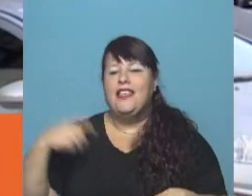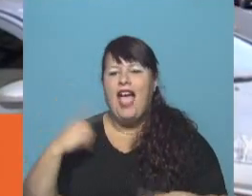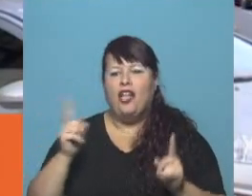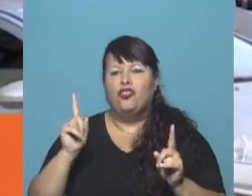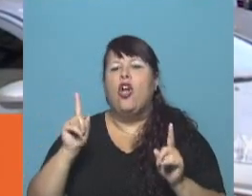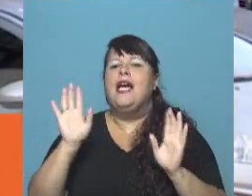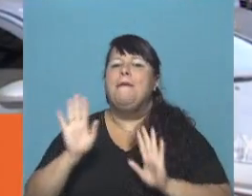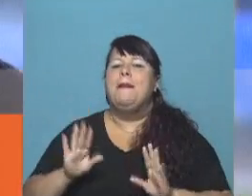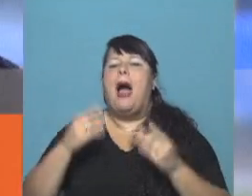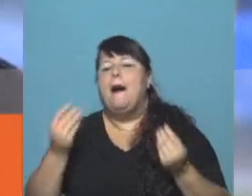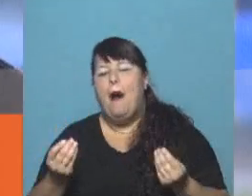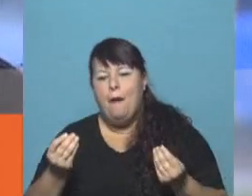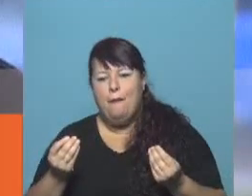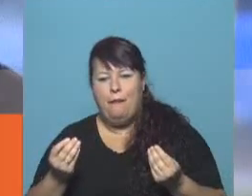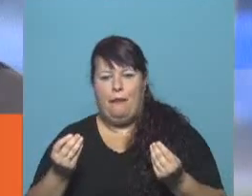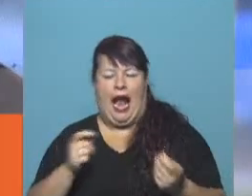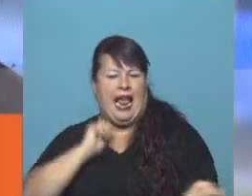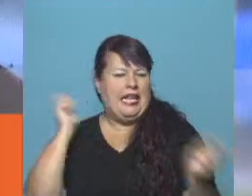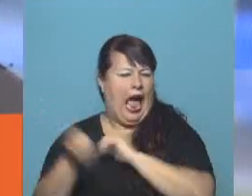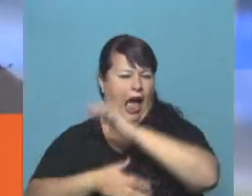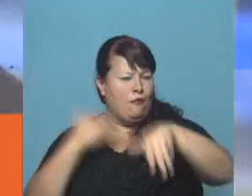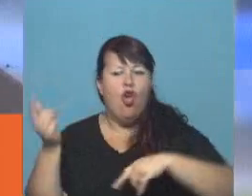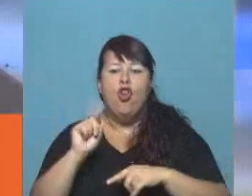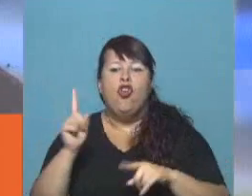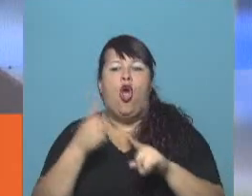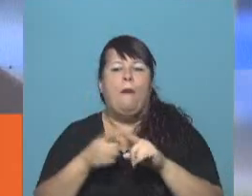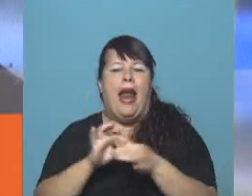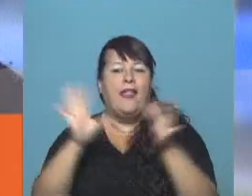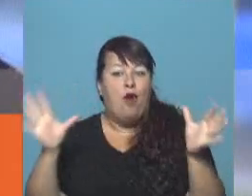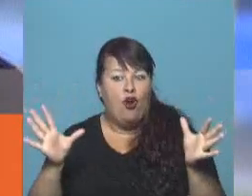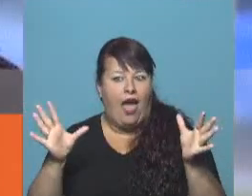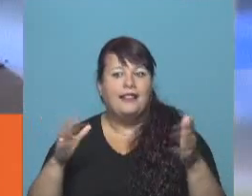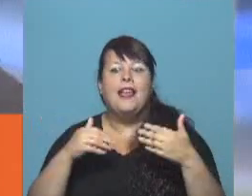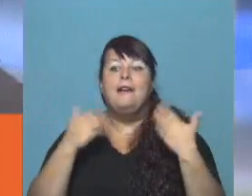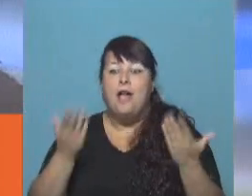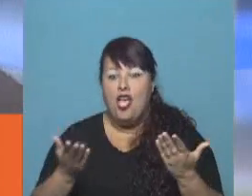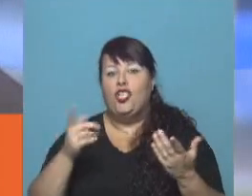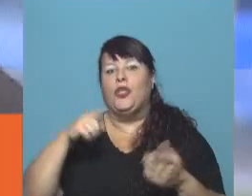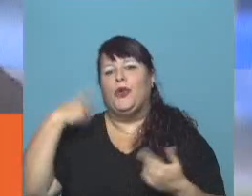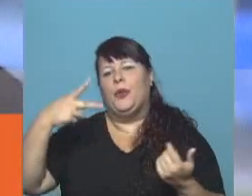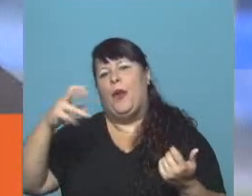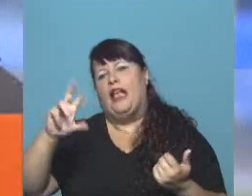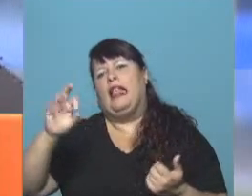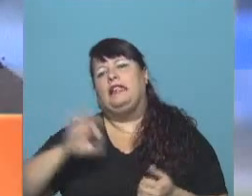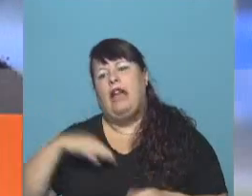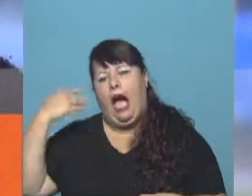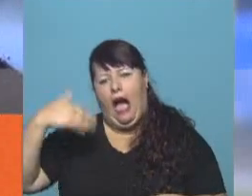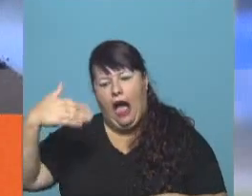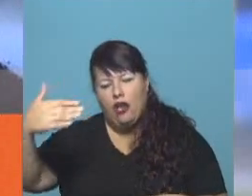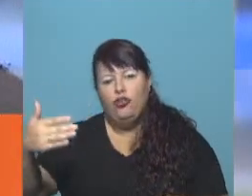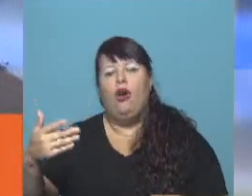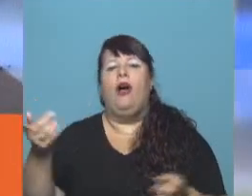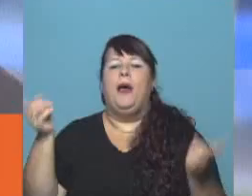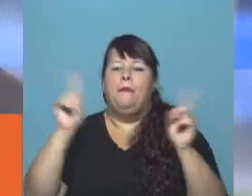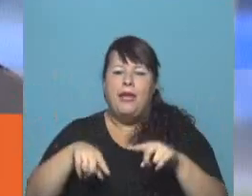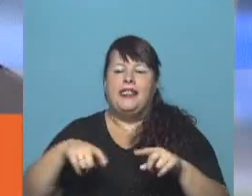preparados, estaban preparados para la revolución, no estaban preparados para la democracia. Entonces llevó como 20 o 30 años más todavía empezar